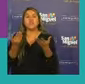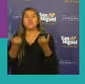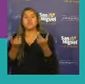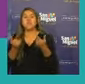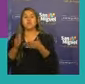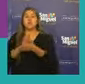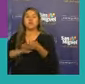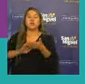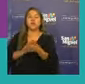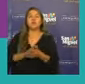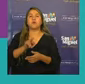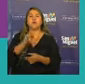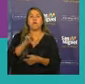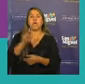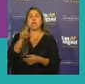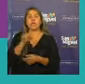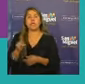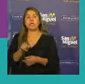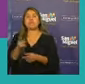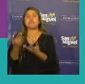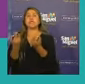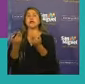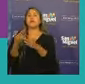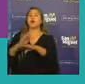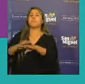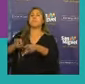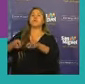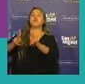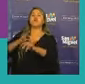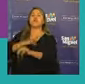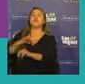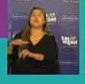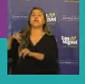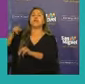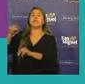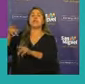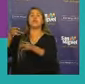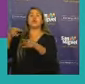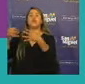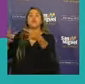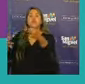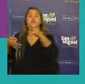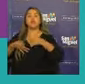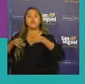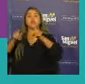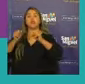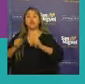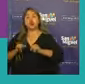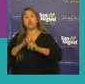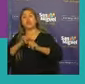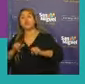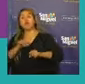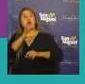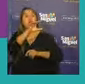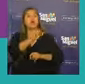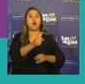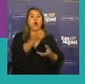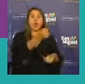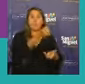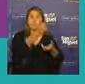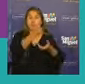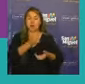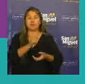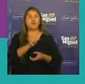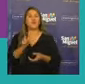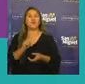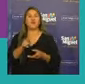sacar el RS en el ministerio, que es como la certificación, después ir a buscar recursos, y eso se hace